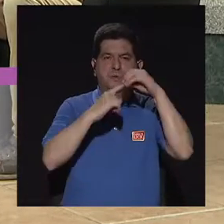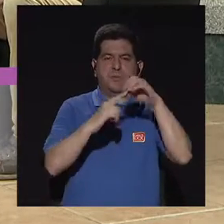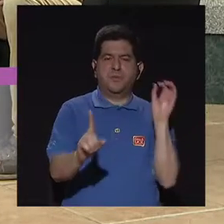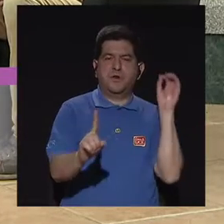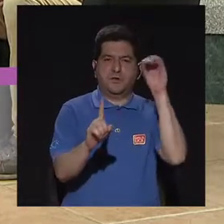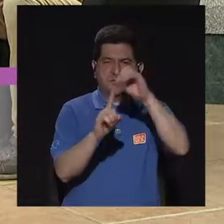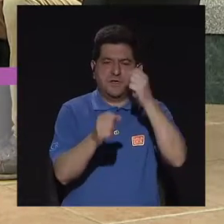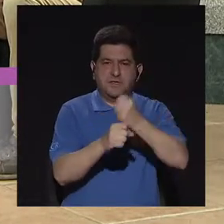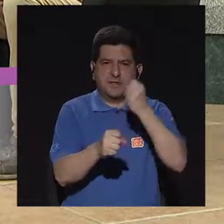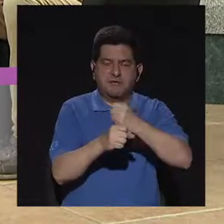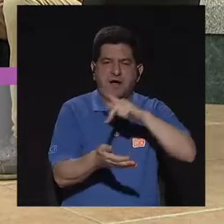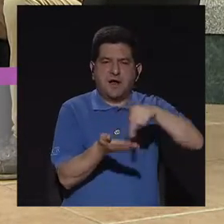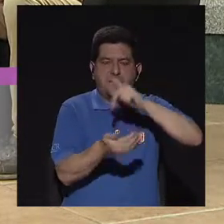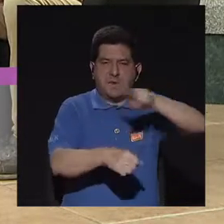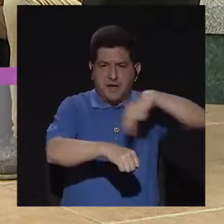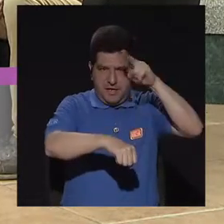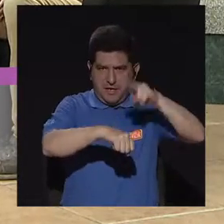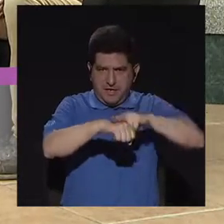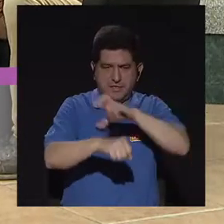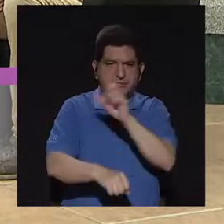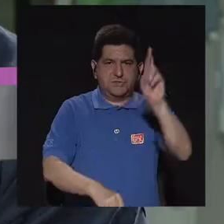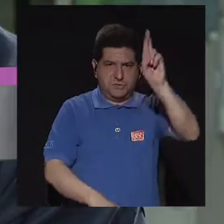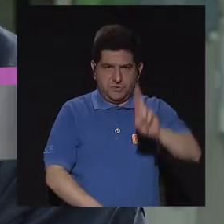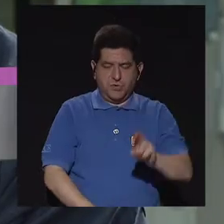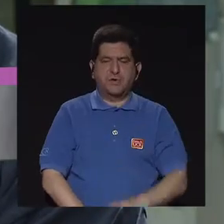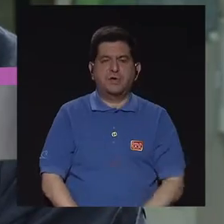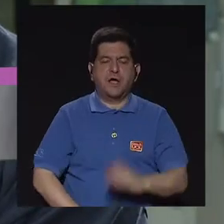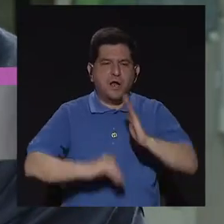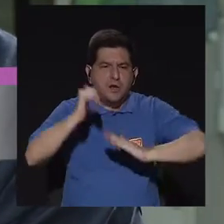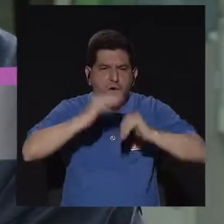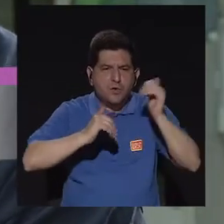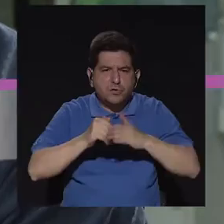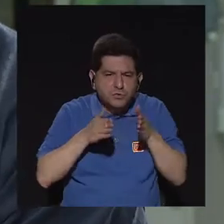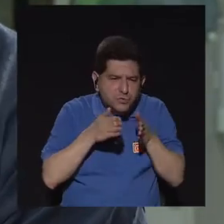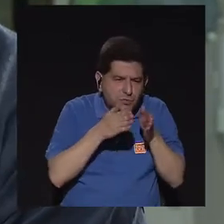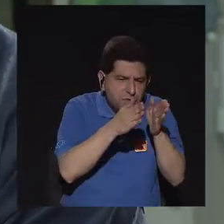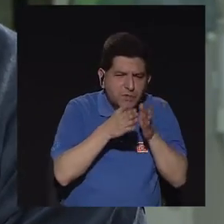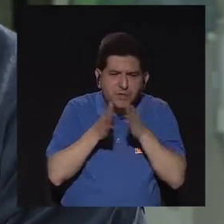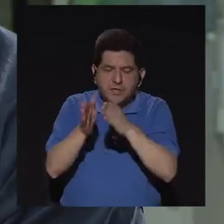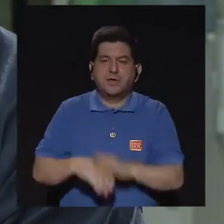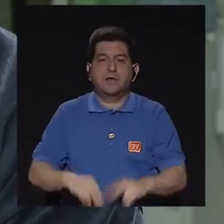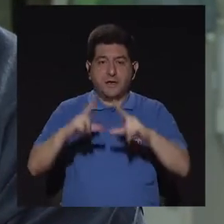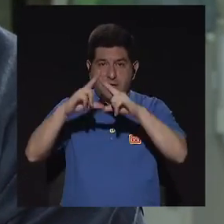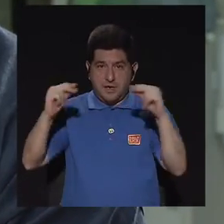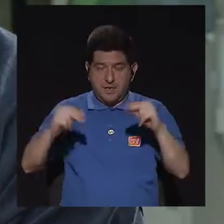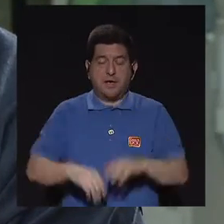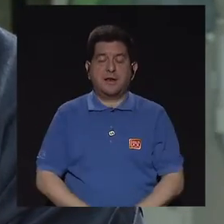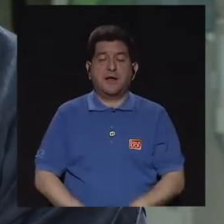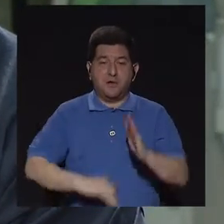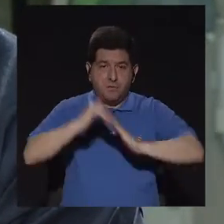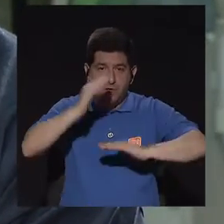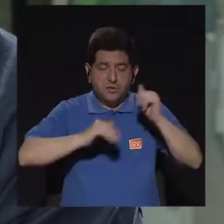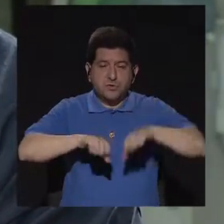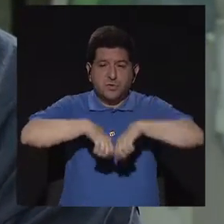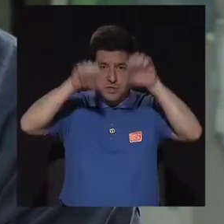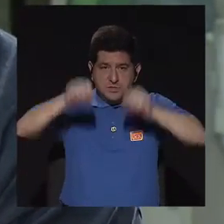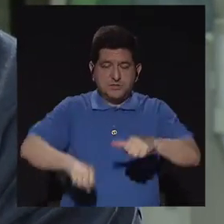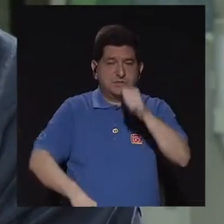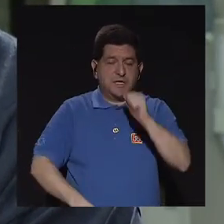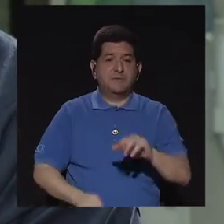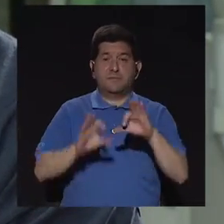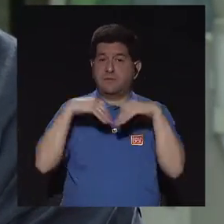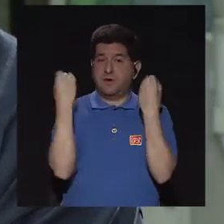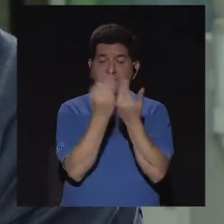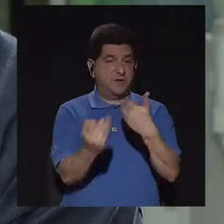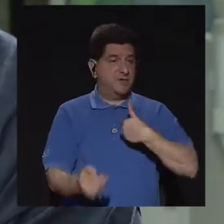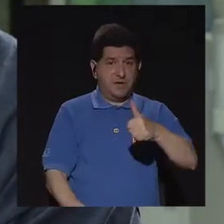objetivo. Básicamente trabajamos en parques nacionales en Costa Rica, trabajamos construyendo senderos, trabajamos en Nicaragua construyendo sistemas de agua a familias que no tienen